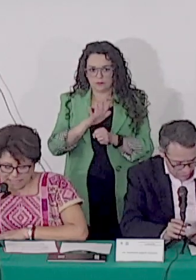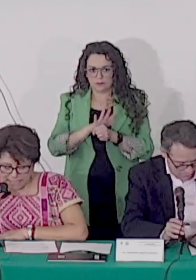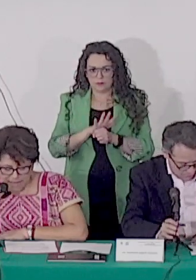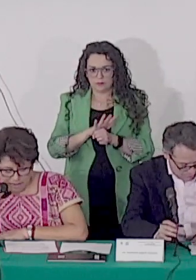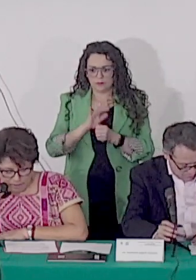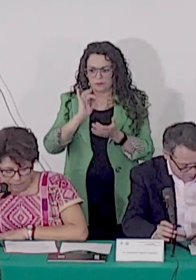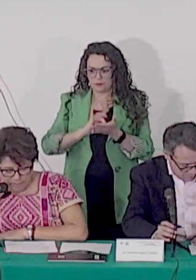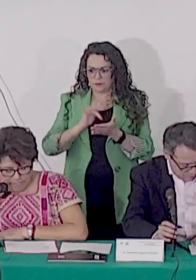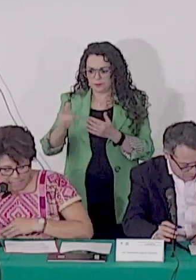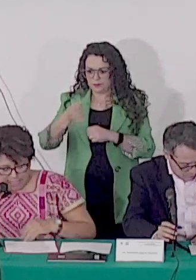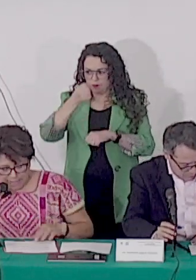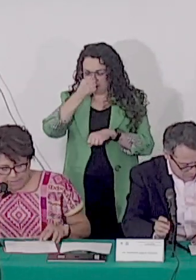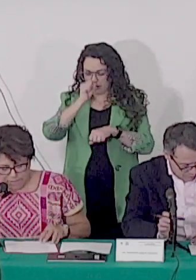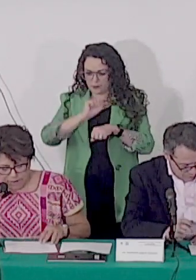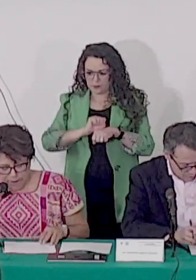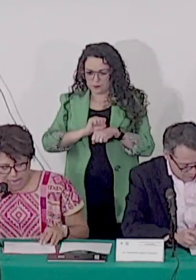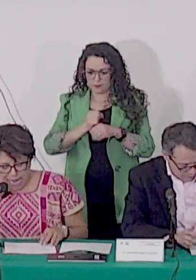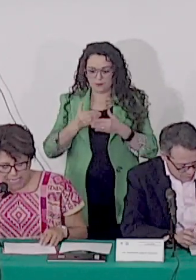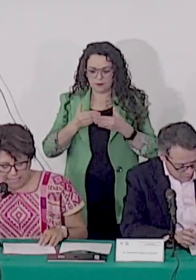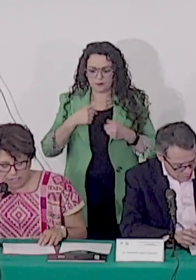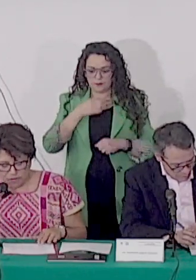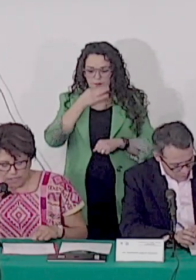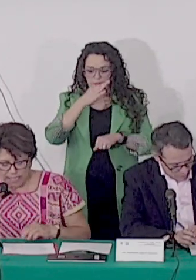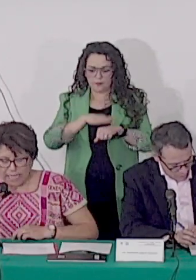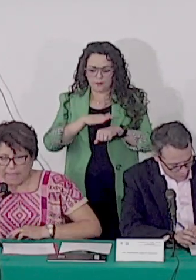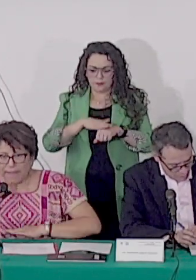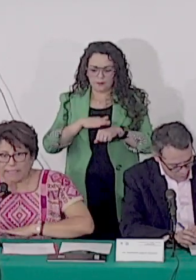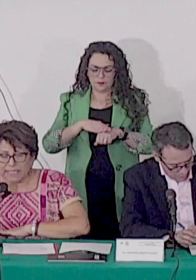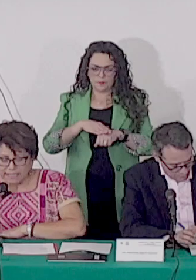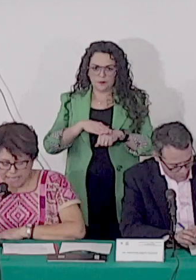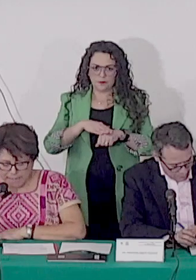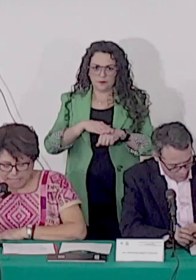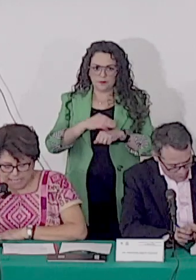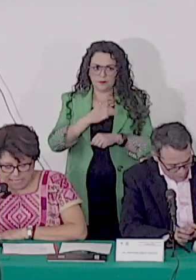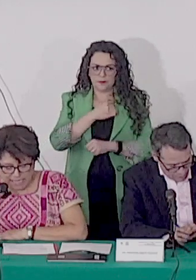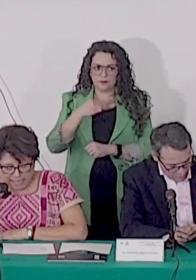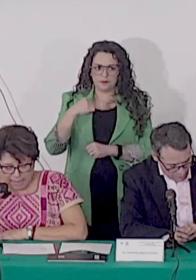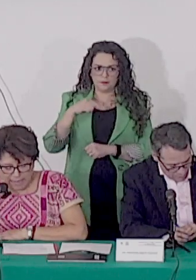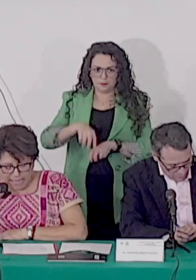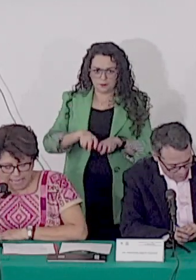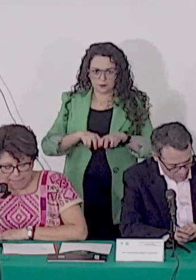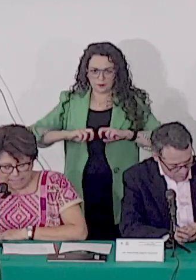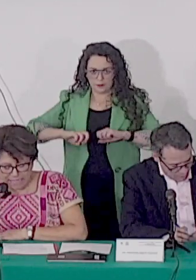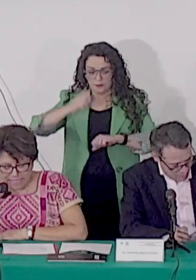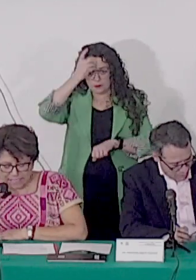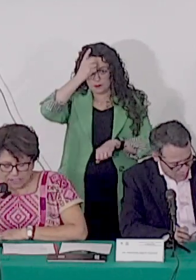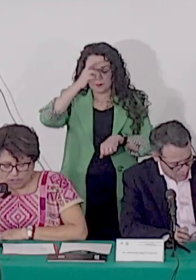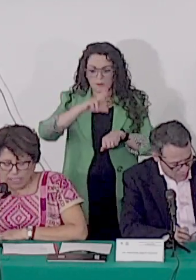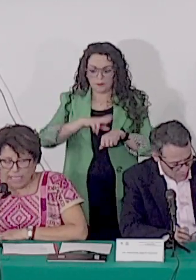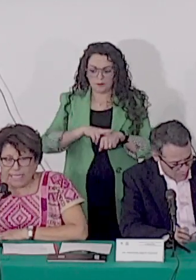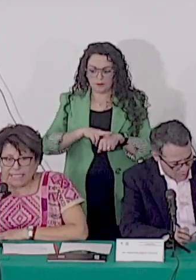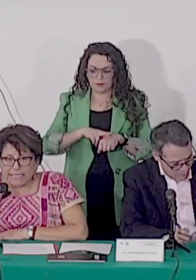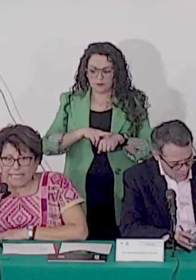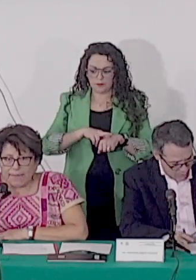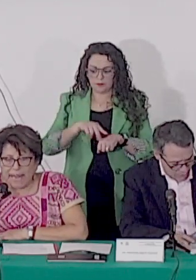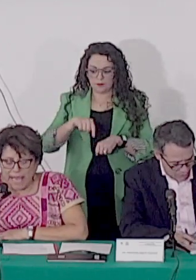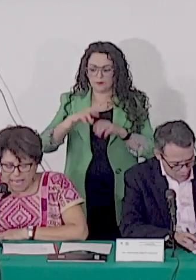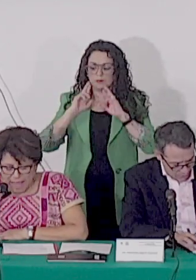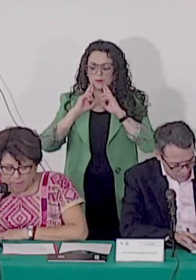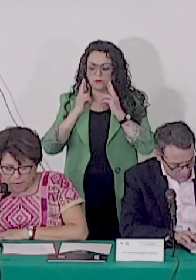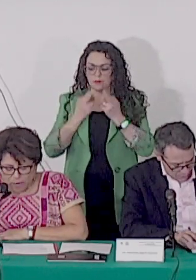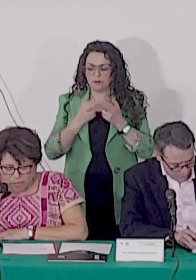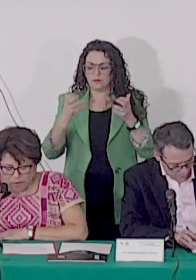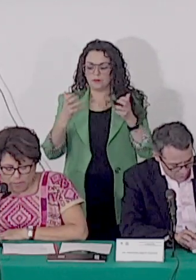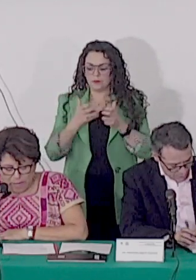gracias, secretario. Se informa a las y los integrantes de esta mesa directiva que la presente sesión se llevará